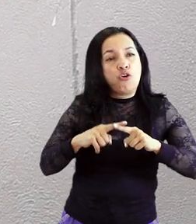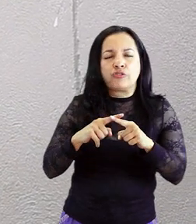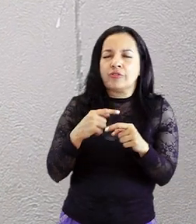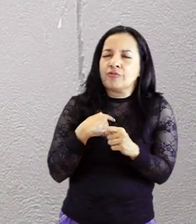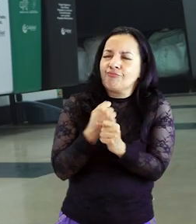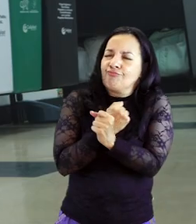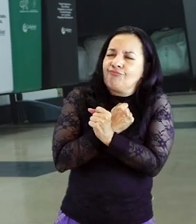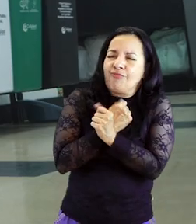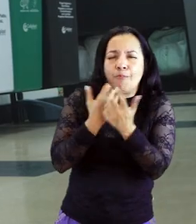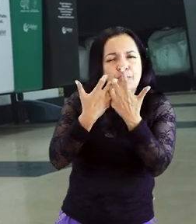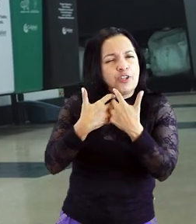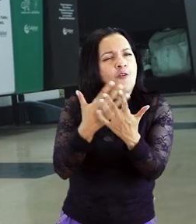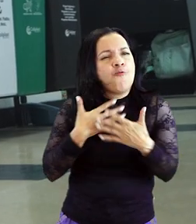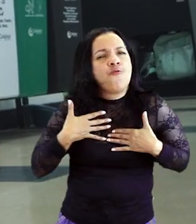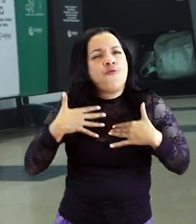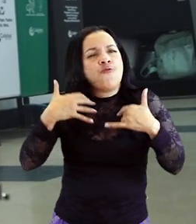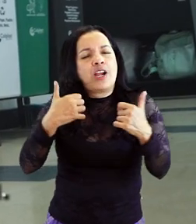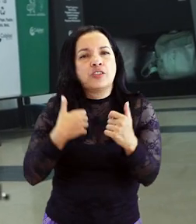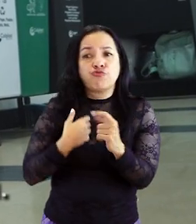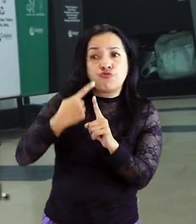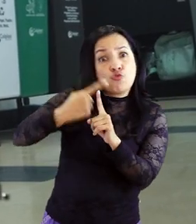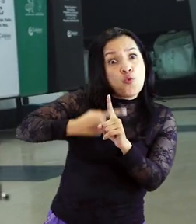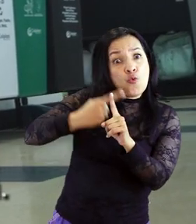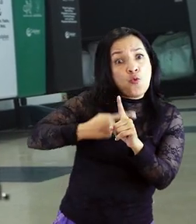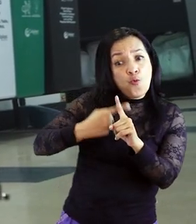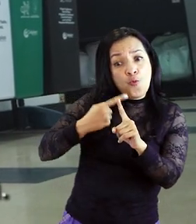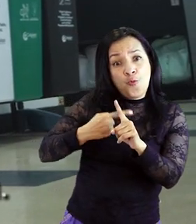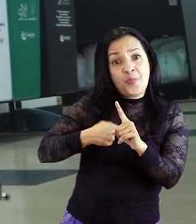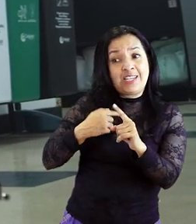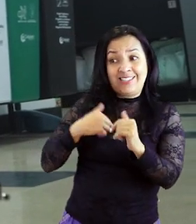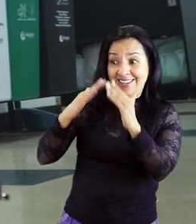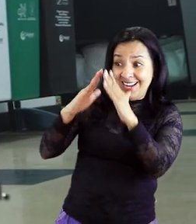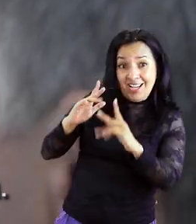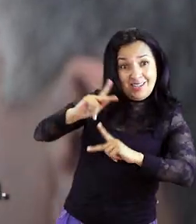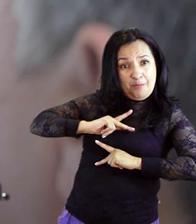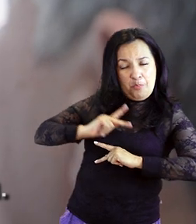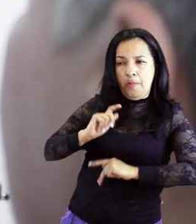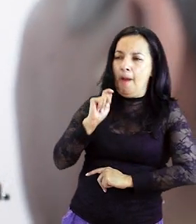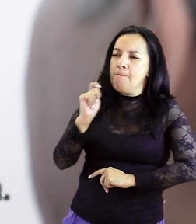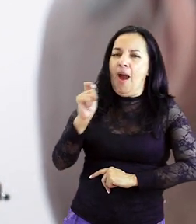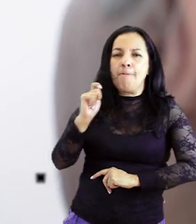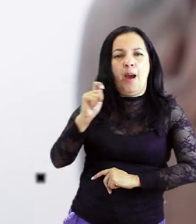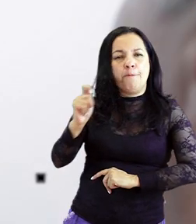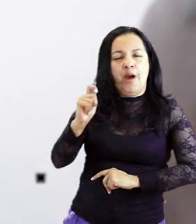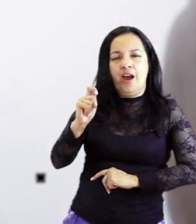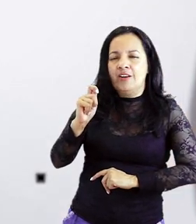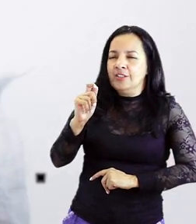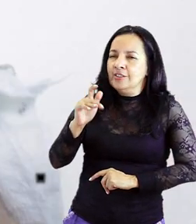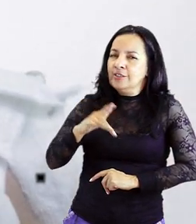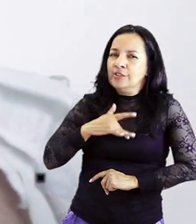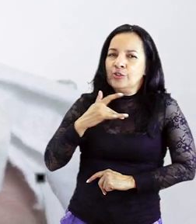me retirar, ahí me feliz. Cada mes, ahí me acota en la casa.